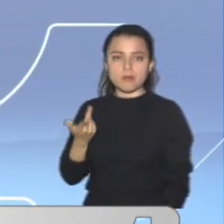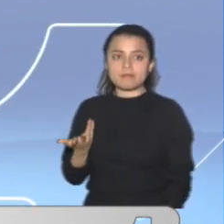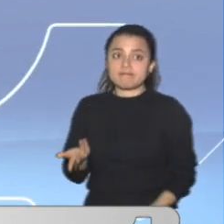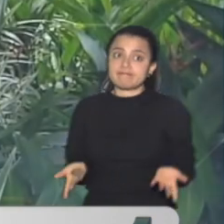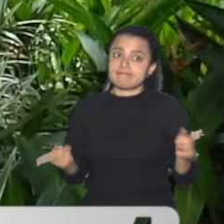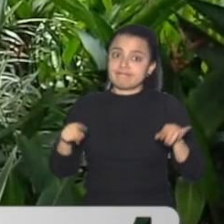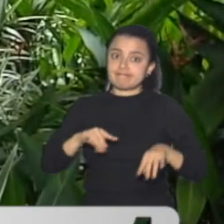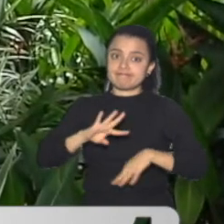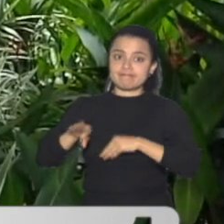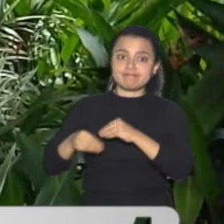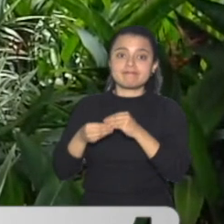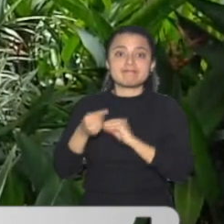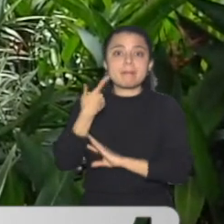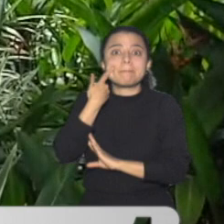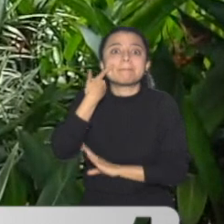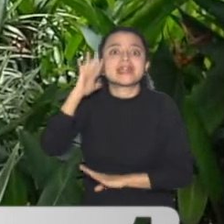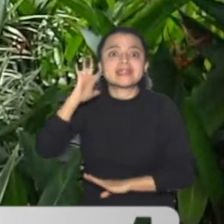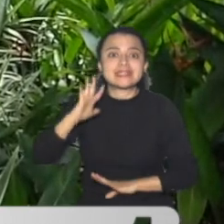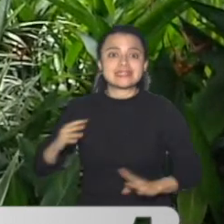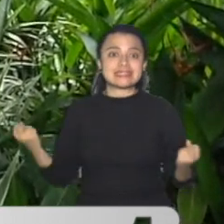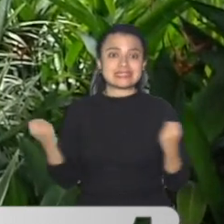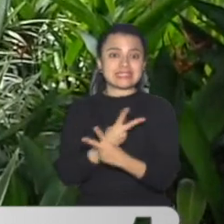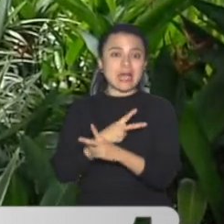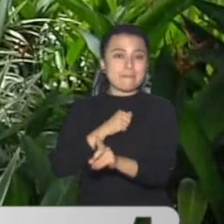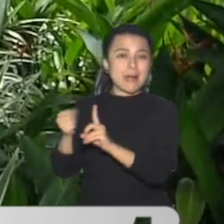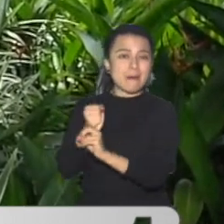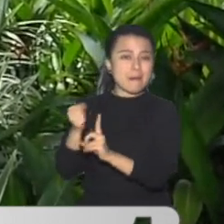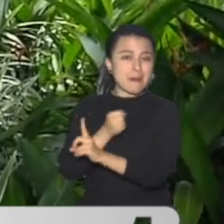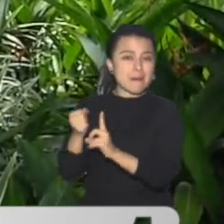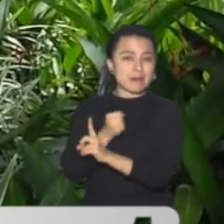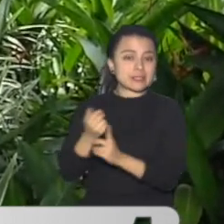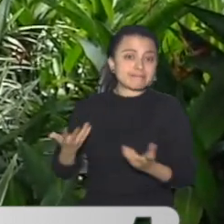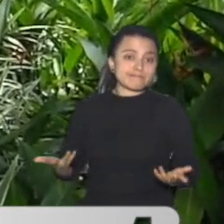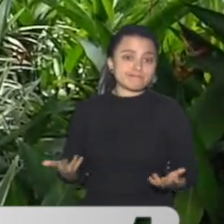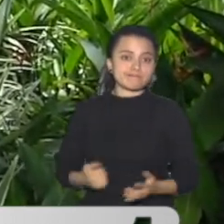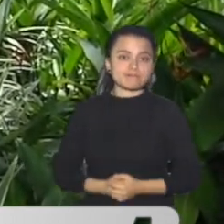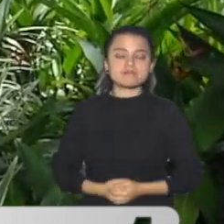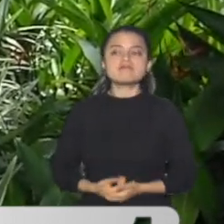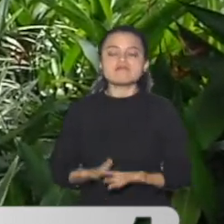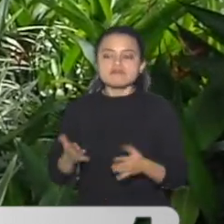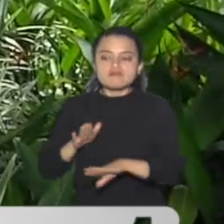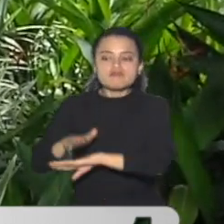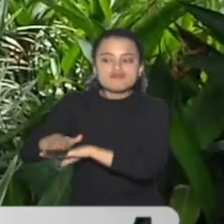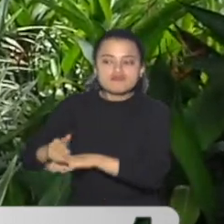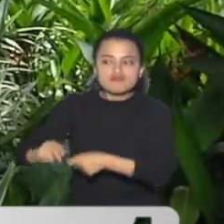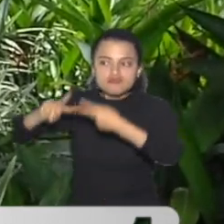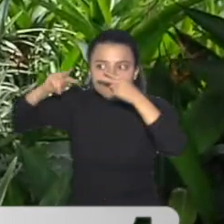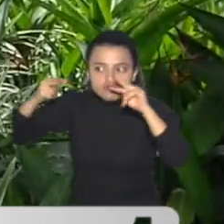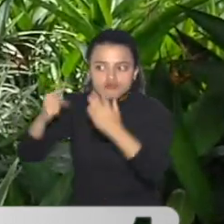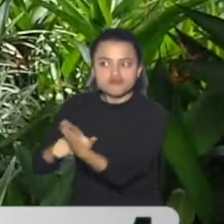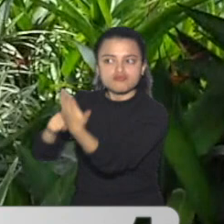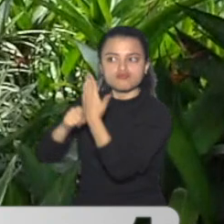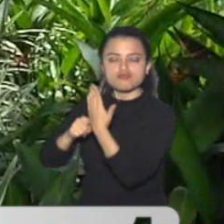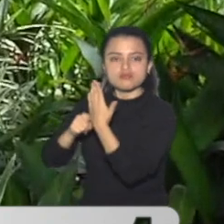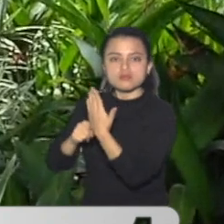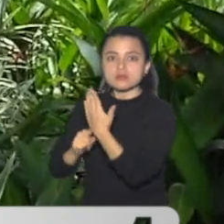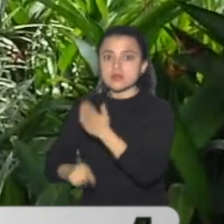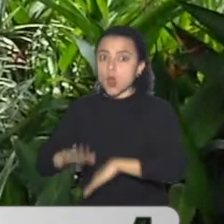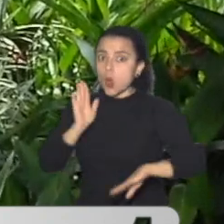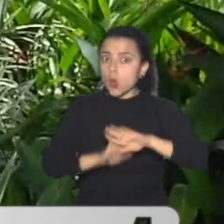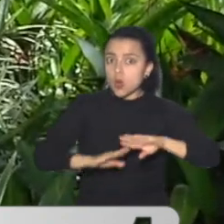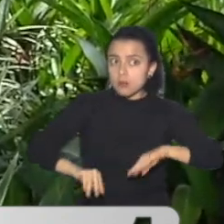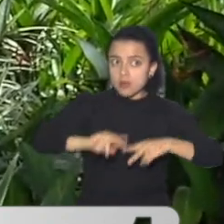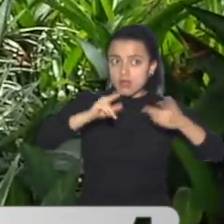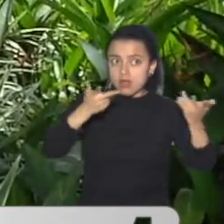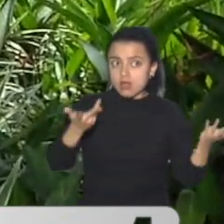maltrato justamente será el dictamen de este examen de medicina legal que él determine si ella murió por negligencia por